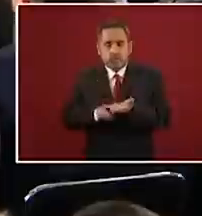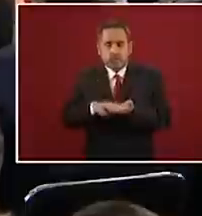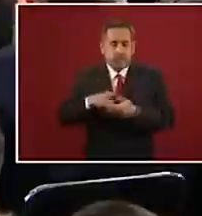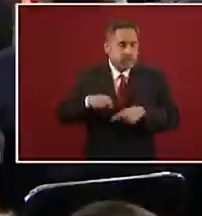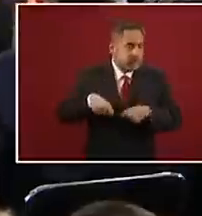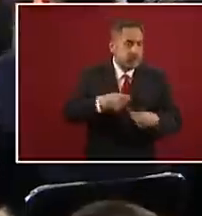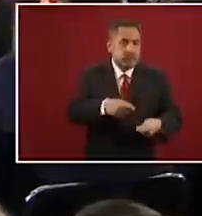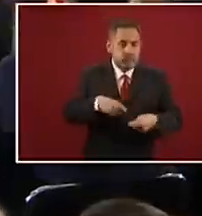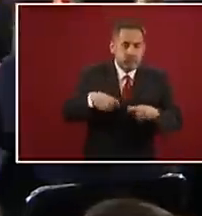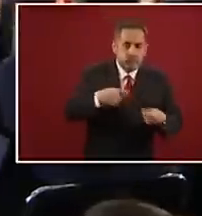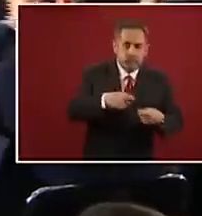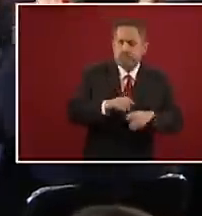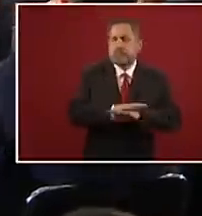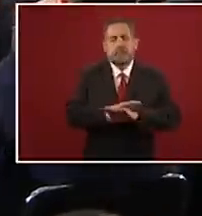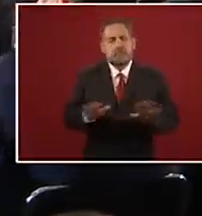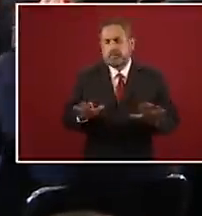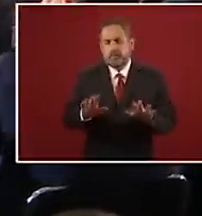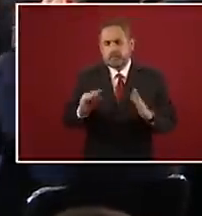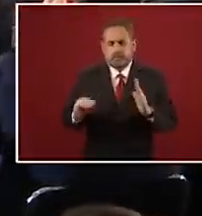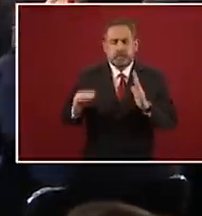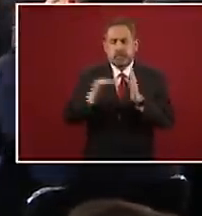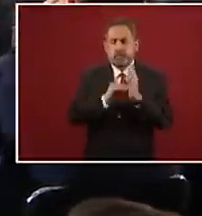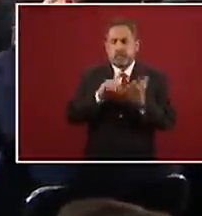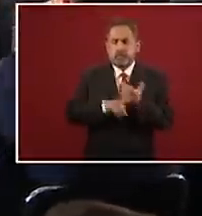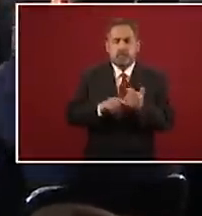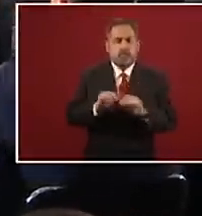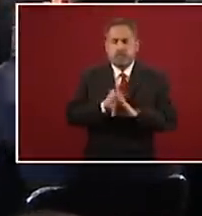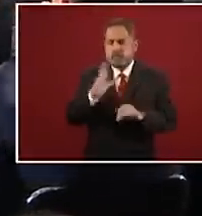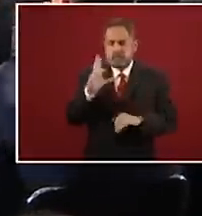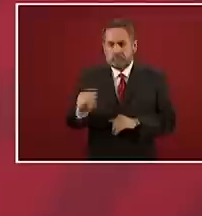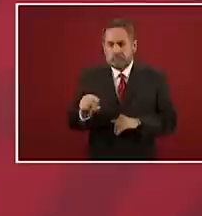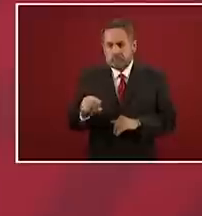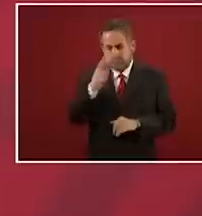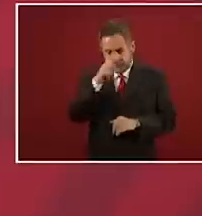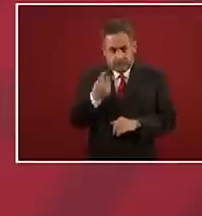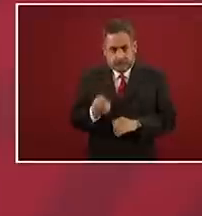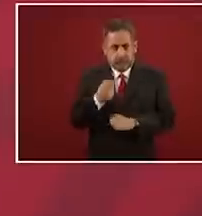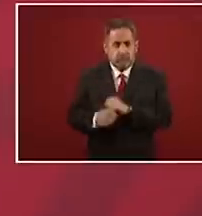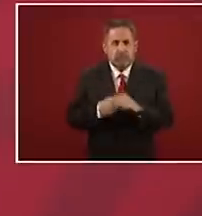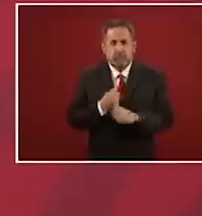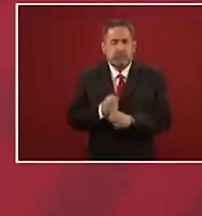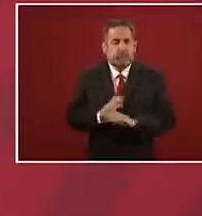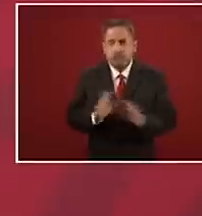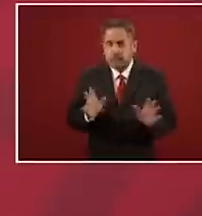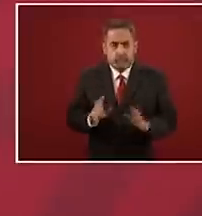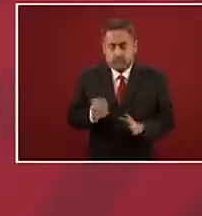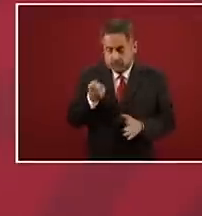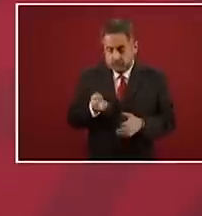no se incluyó para este año.